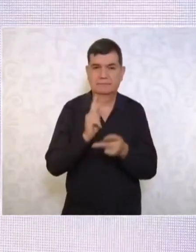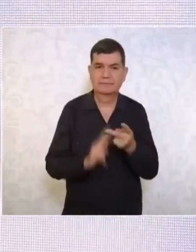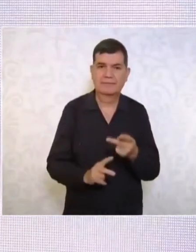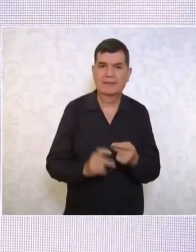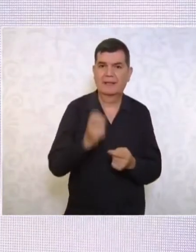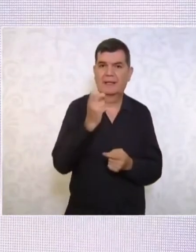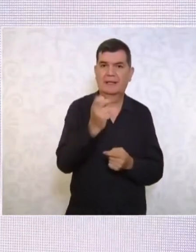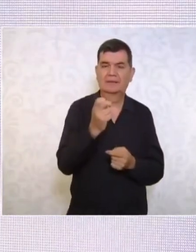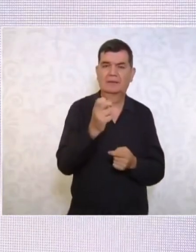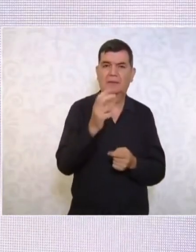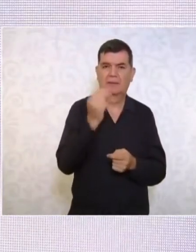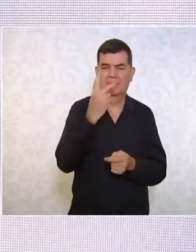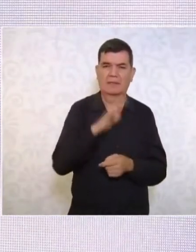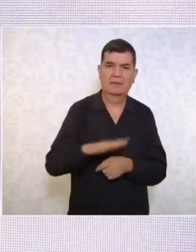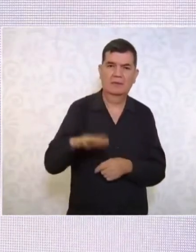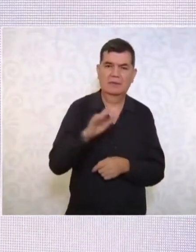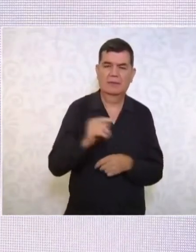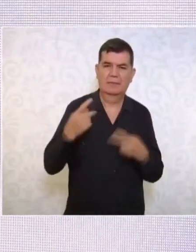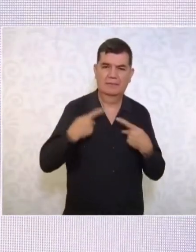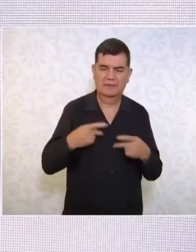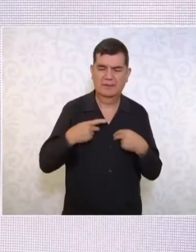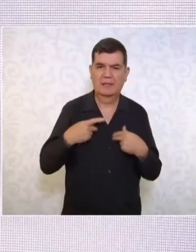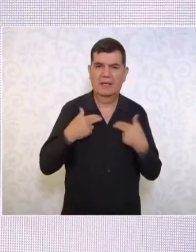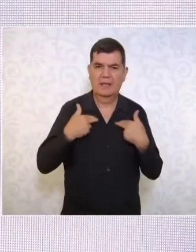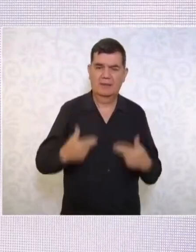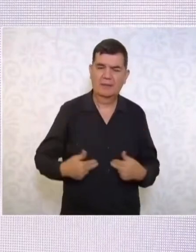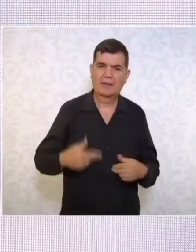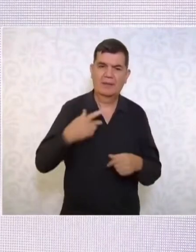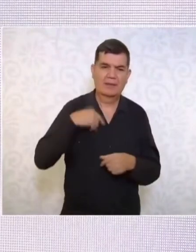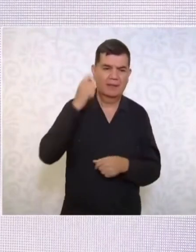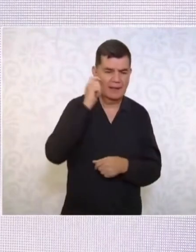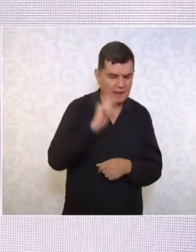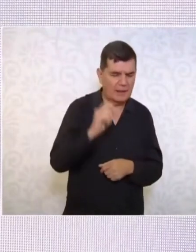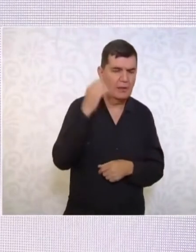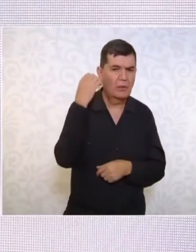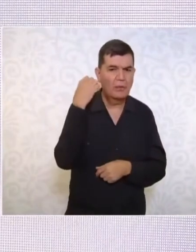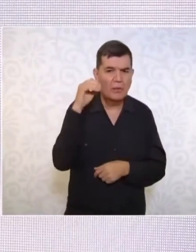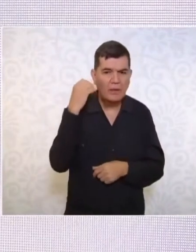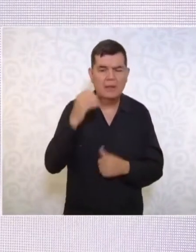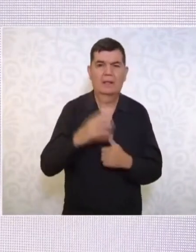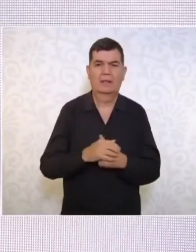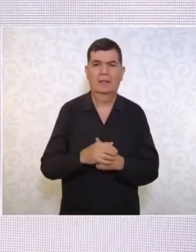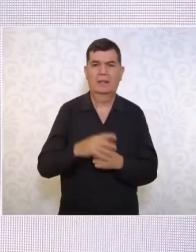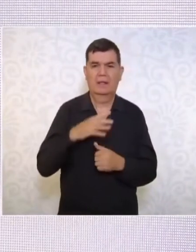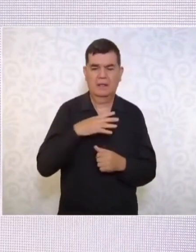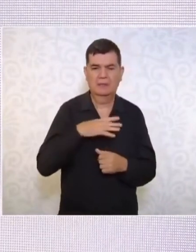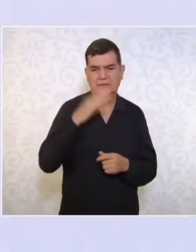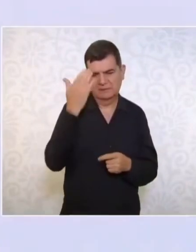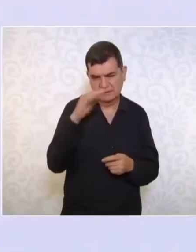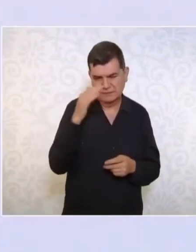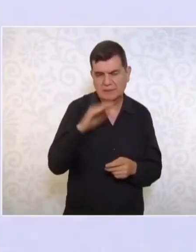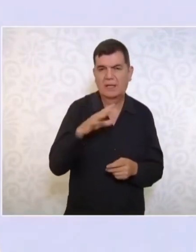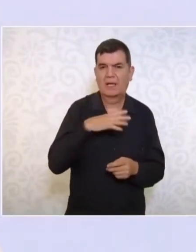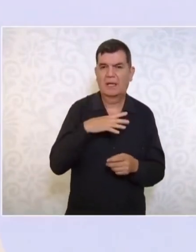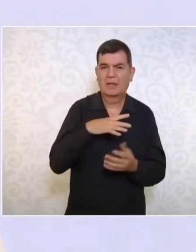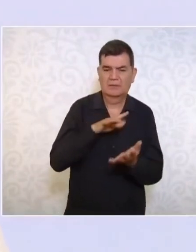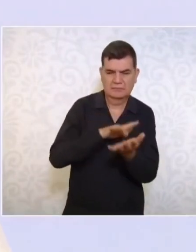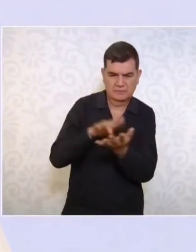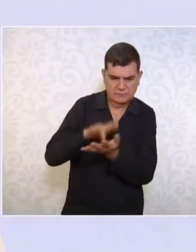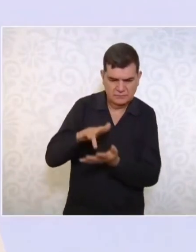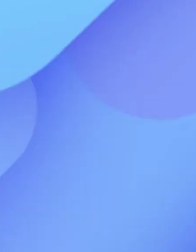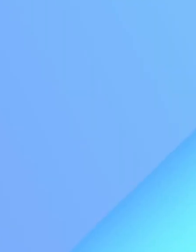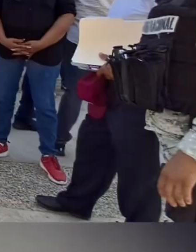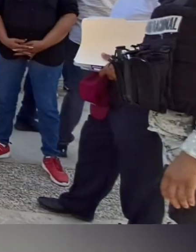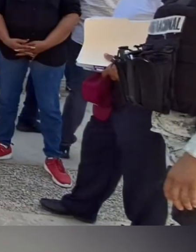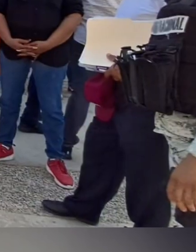y se elabora un plan integral hídrico, uno de seguridad, otro de mejoramiento urbano y de movilidad y uno más de reactivación turística.